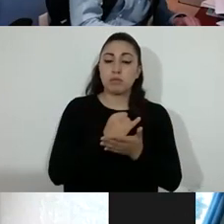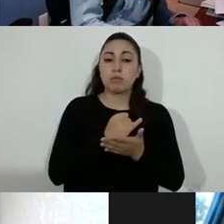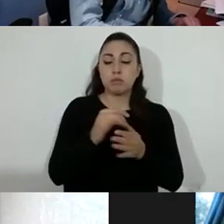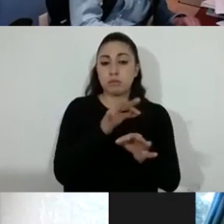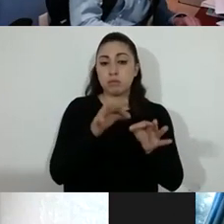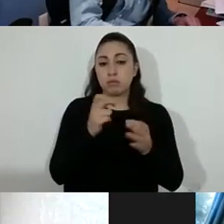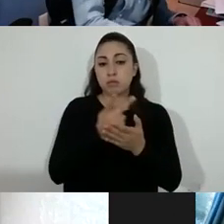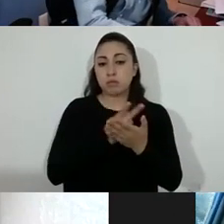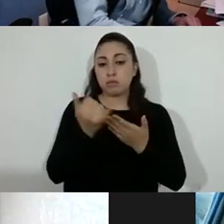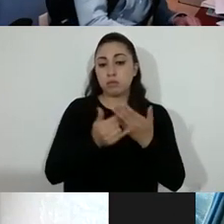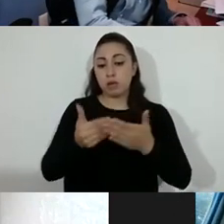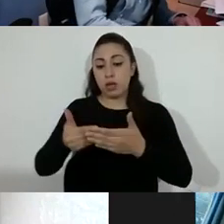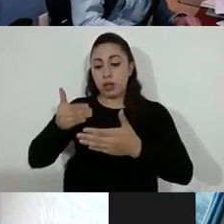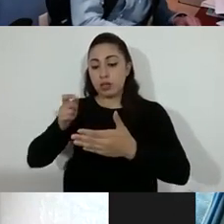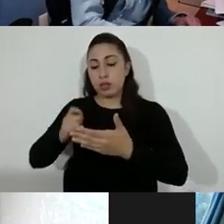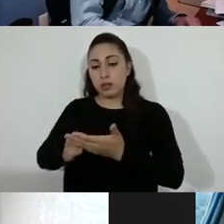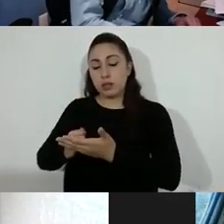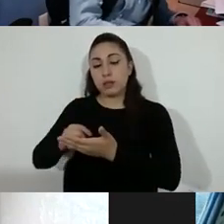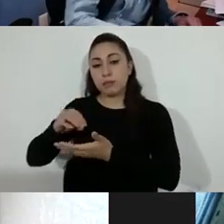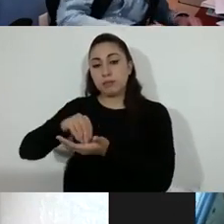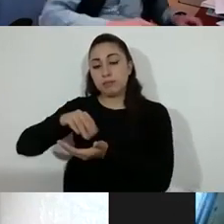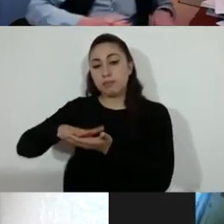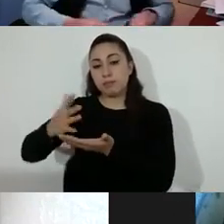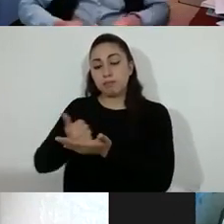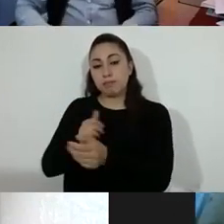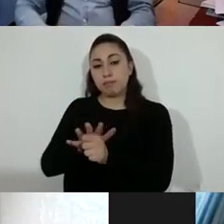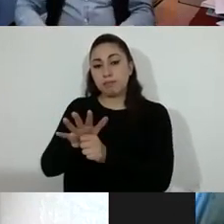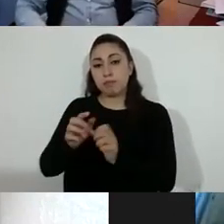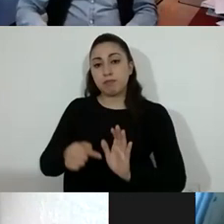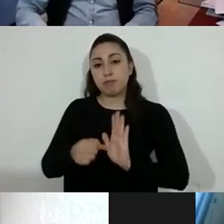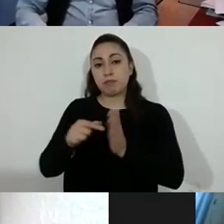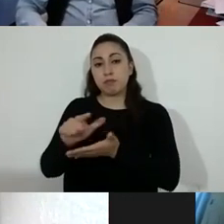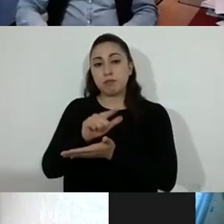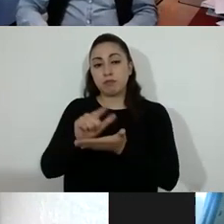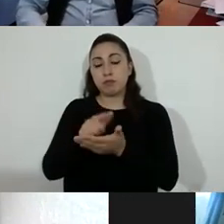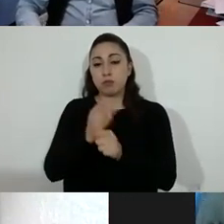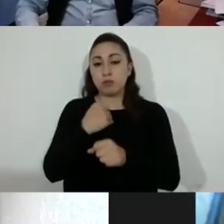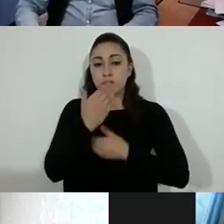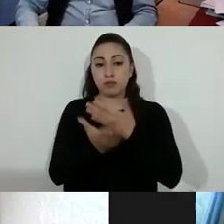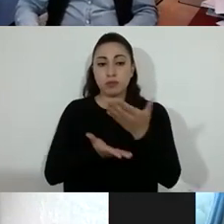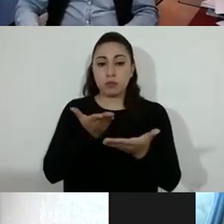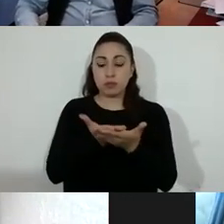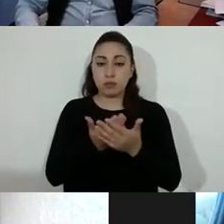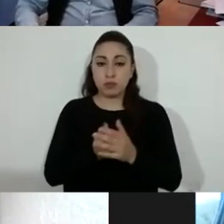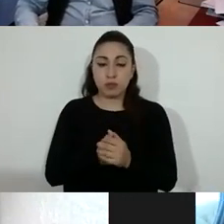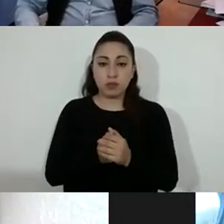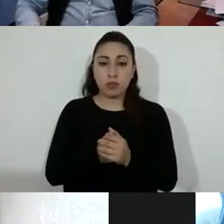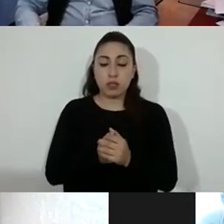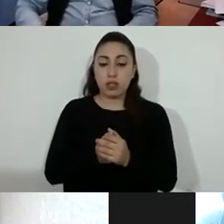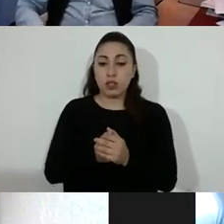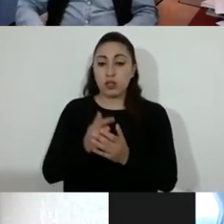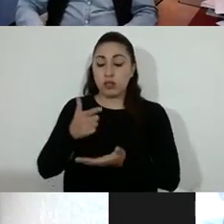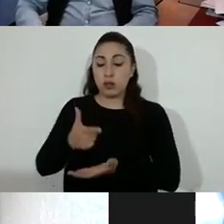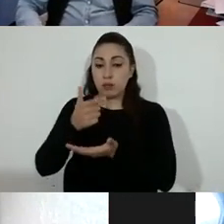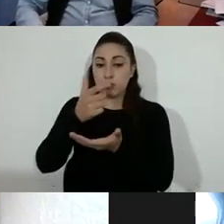la selección de los términos de ley que han sido expuestos. Se propone que los recursos considerados para el